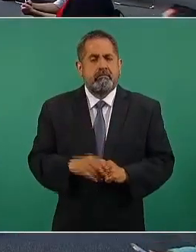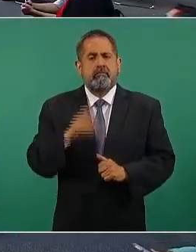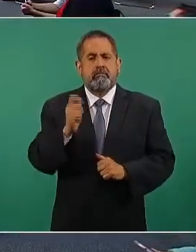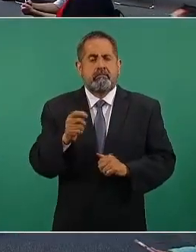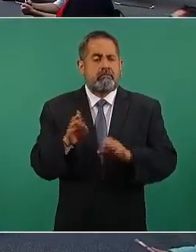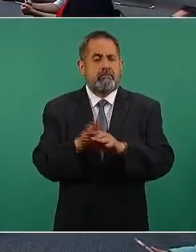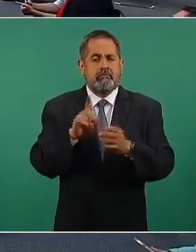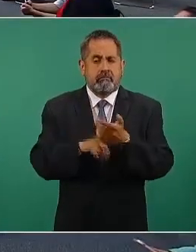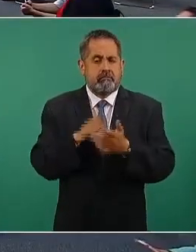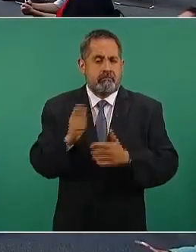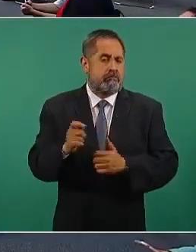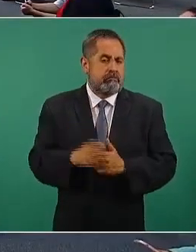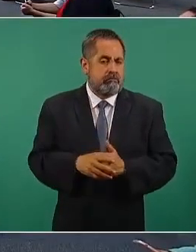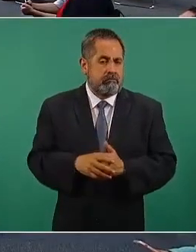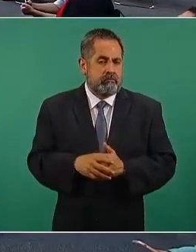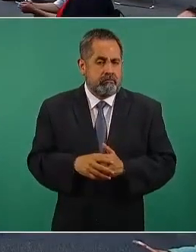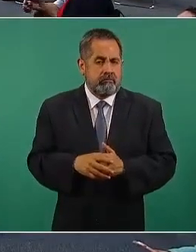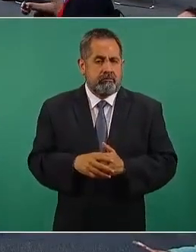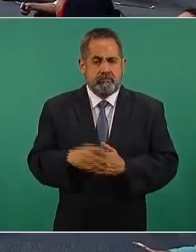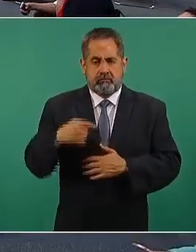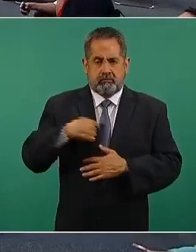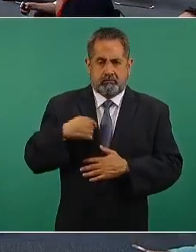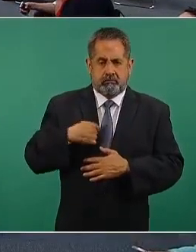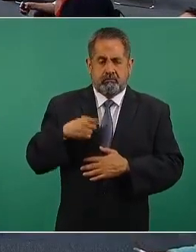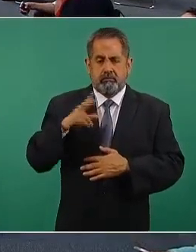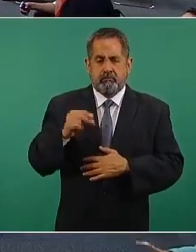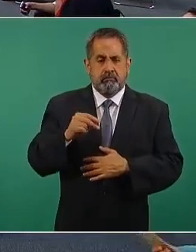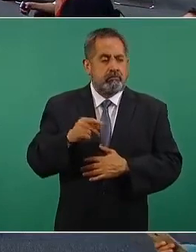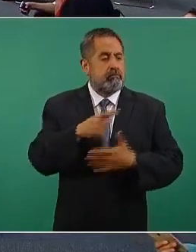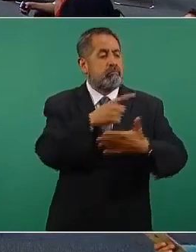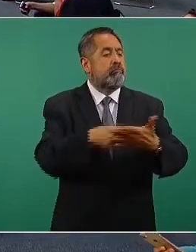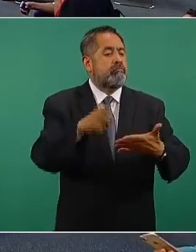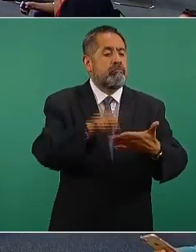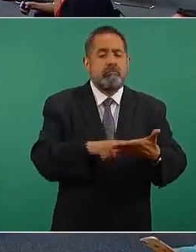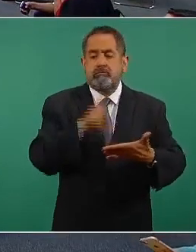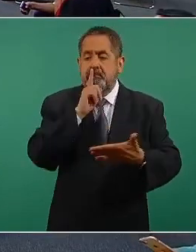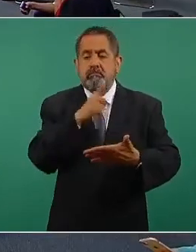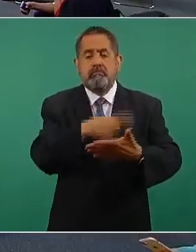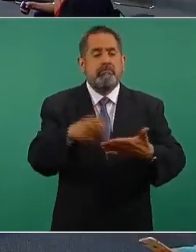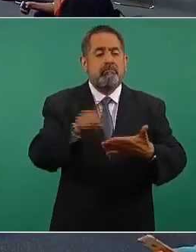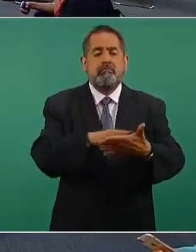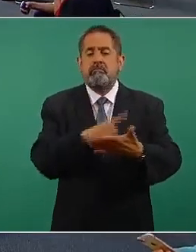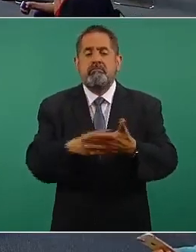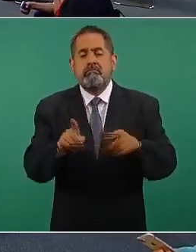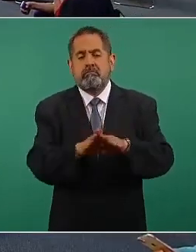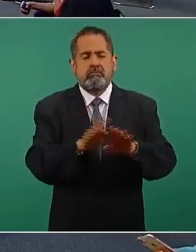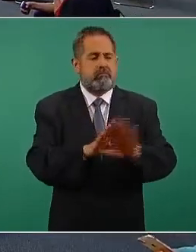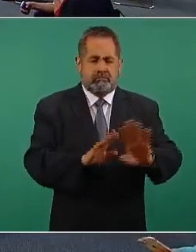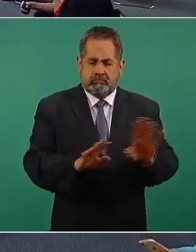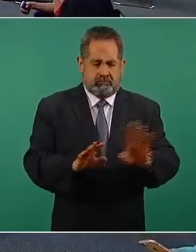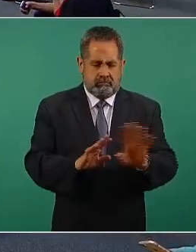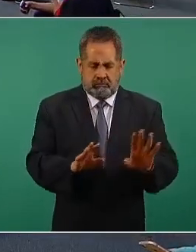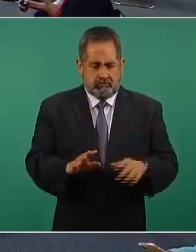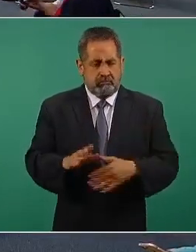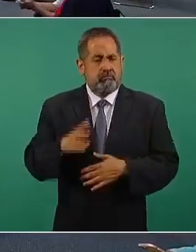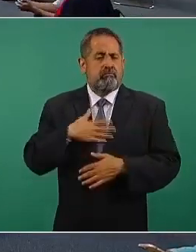nada más es no censurar a nadie, ¿sí? Defendernos, nada